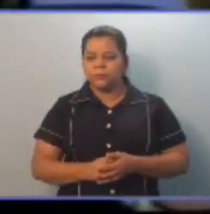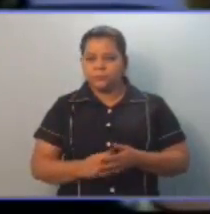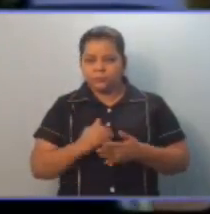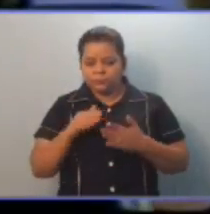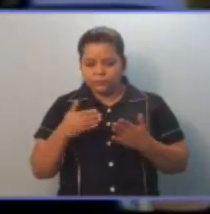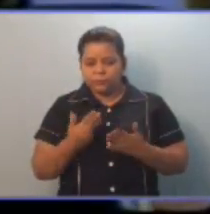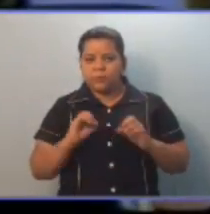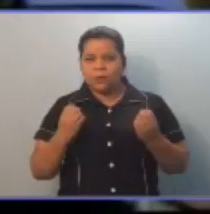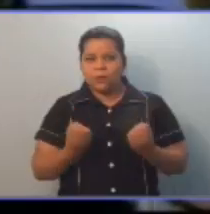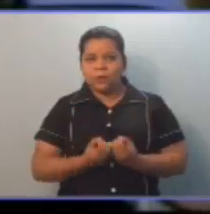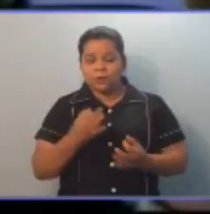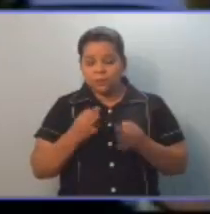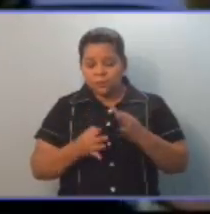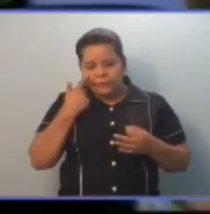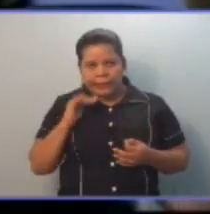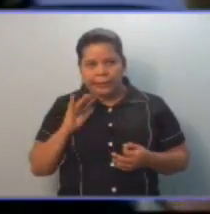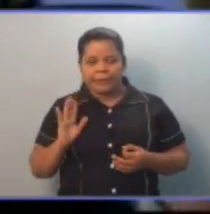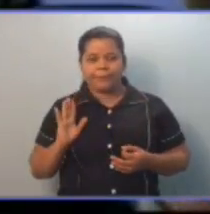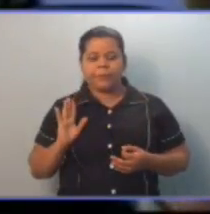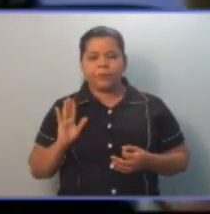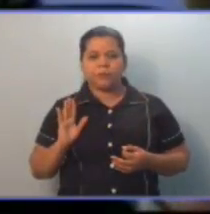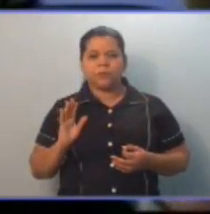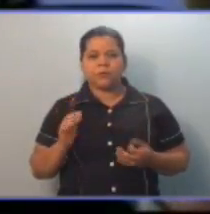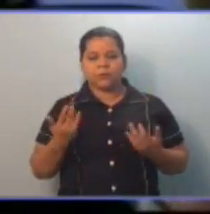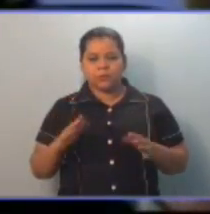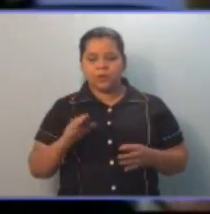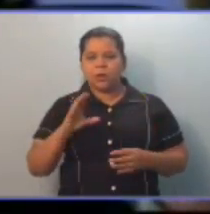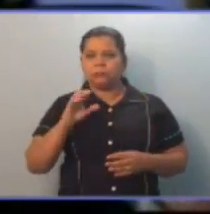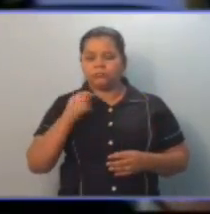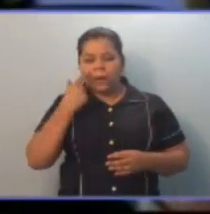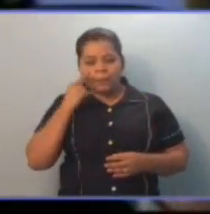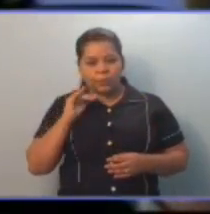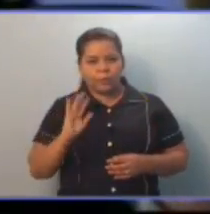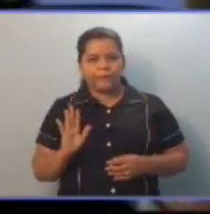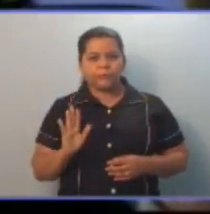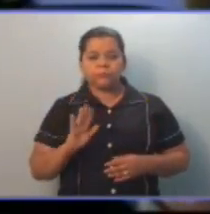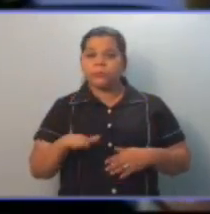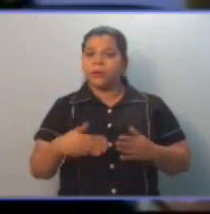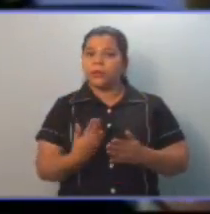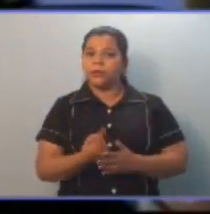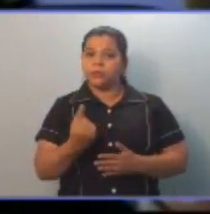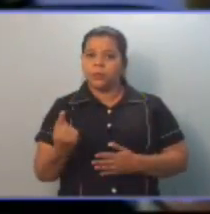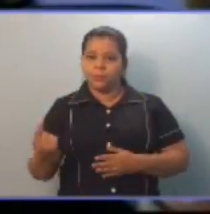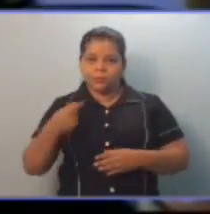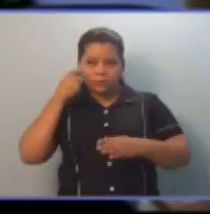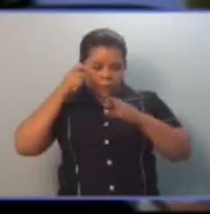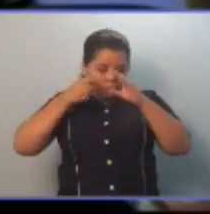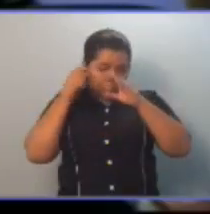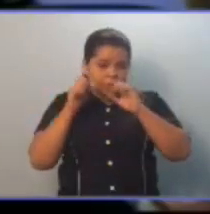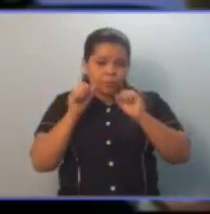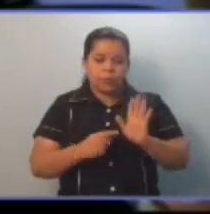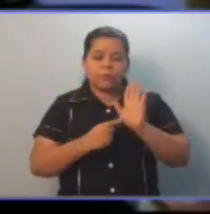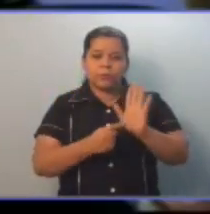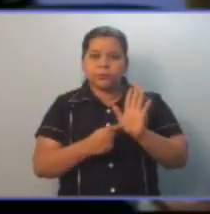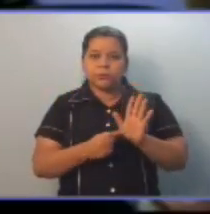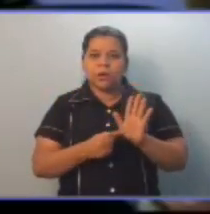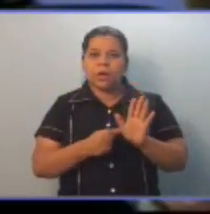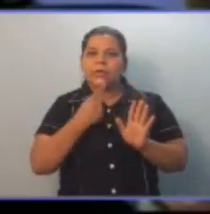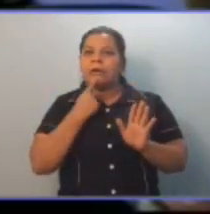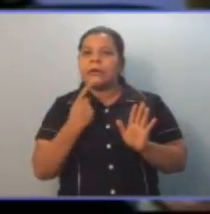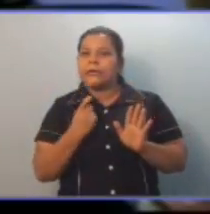Y nosotros hemos observado como ciudadanos, se virtió la carga de la prueba para que los periodistas tuviesen que revelar incluso la